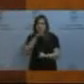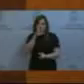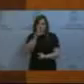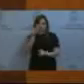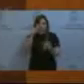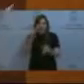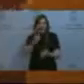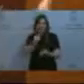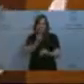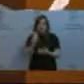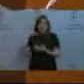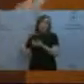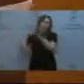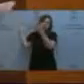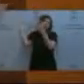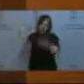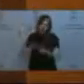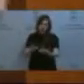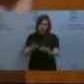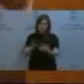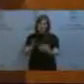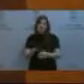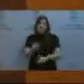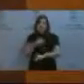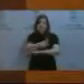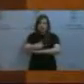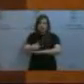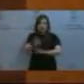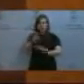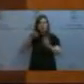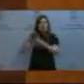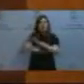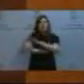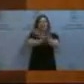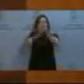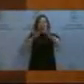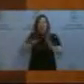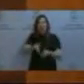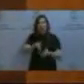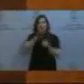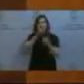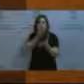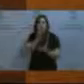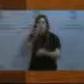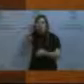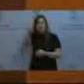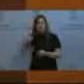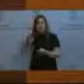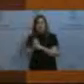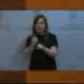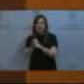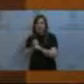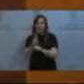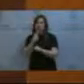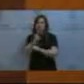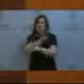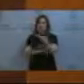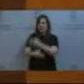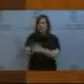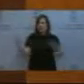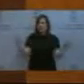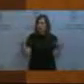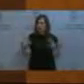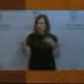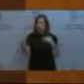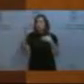durante 9 años y que un tribunal ha tenido que aclarar para que un trabajador, como digo, con una gran invalidez reconocida, tenga